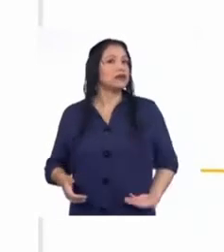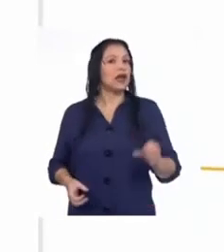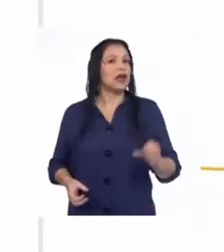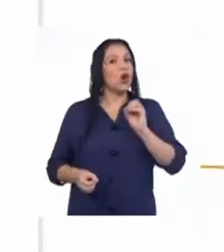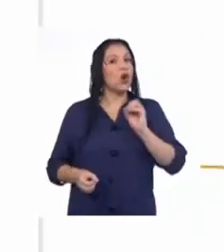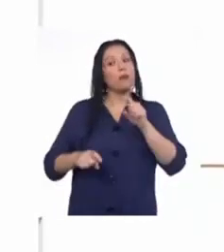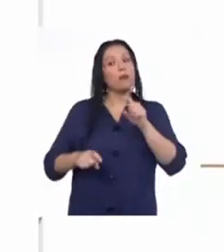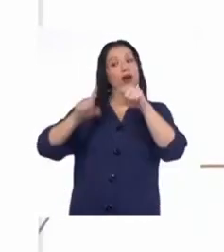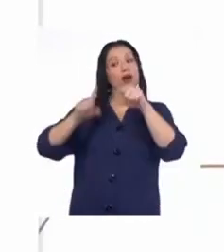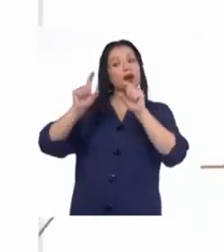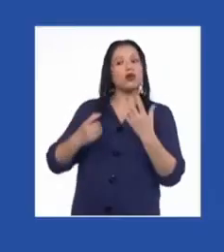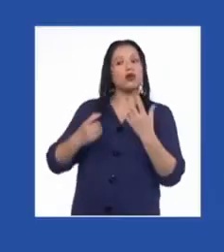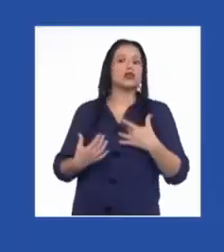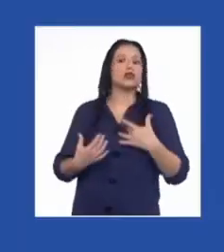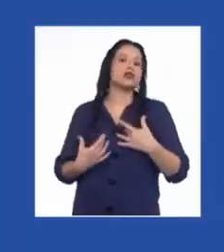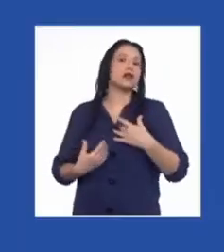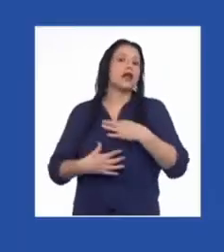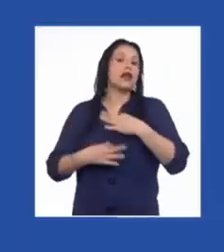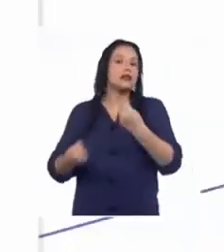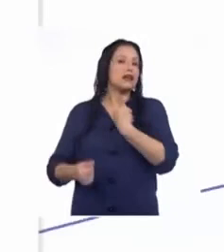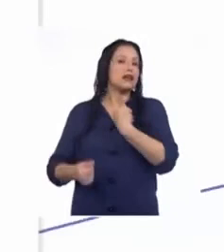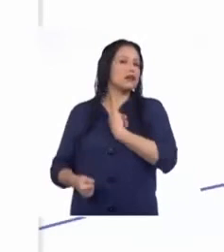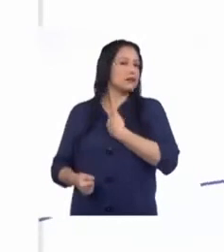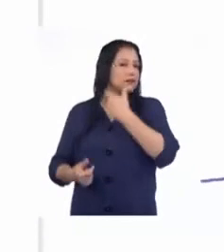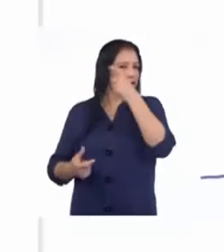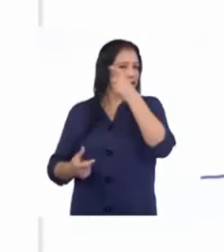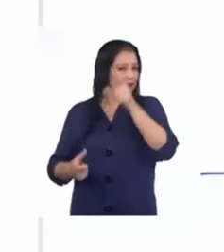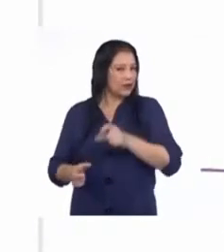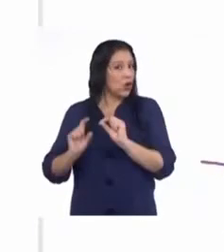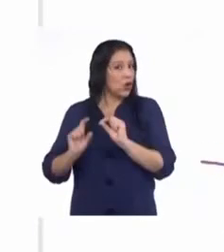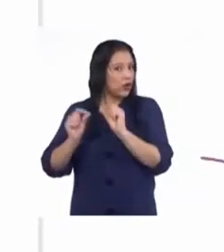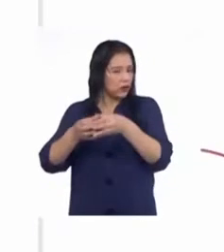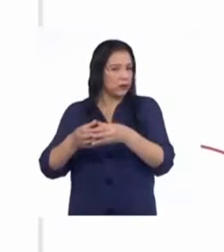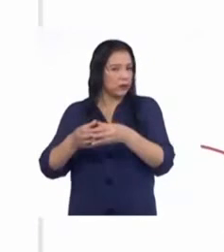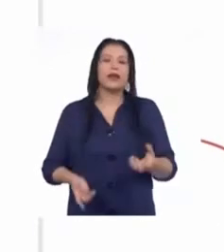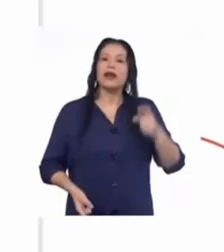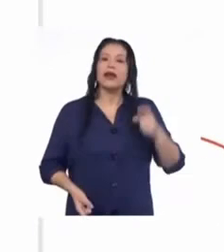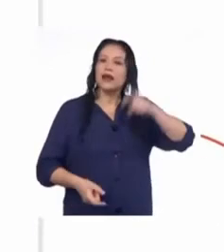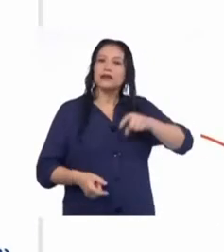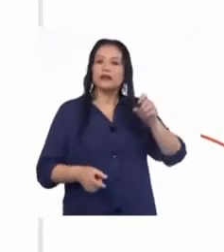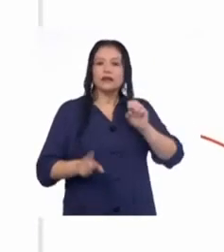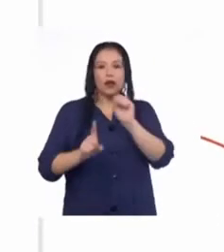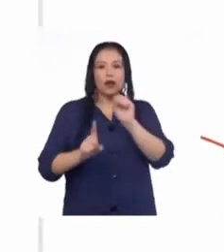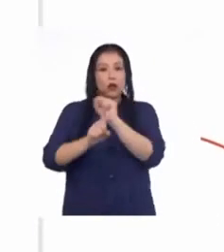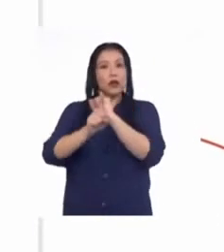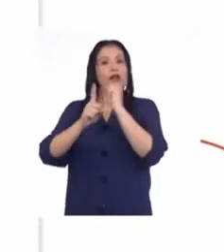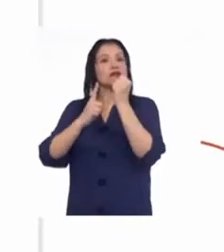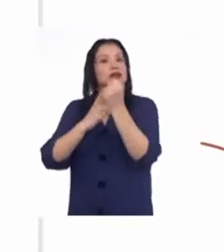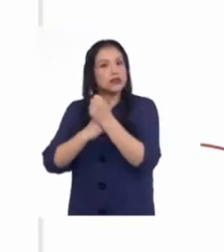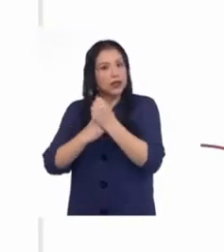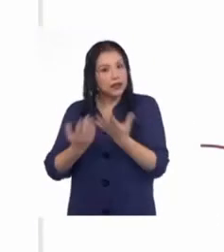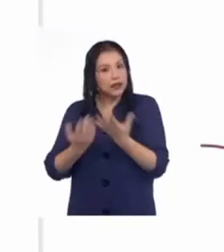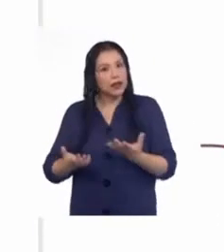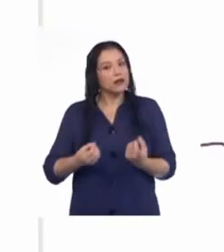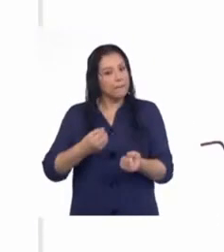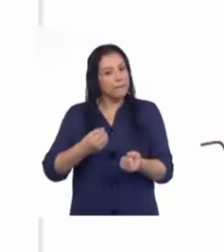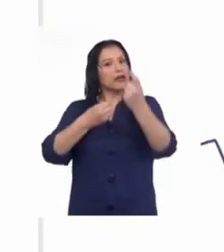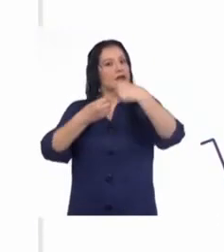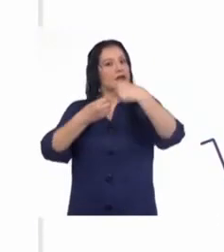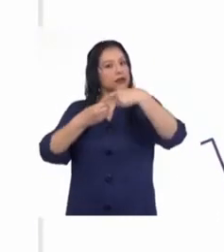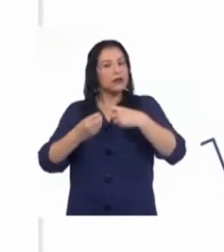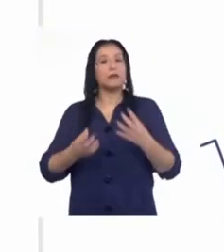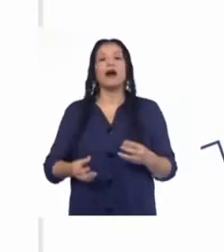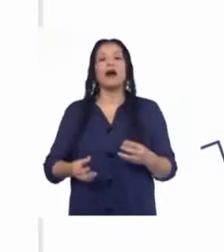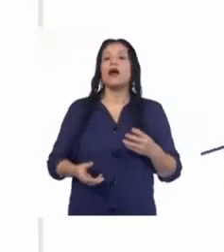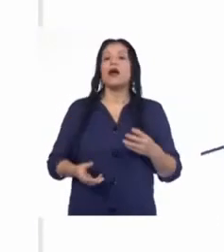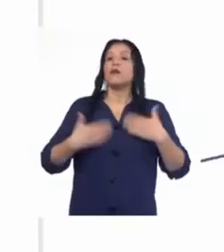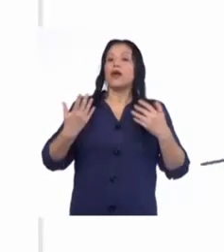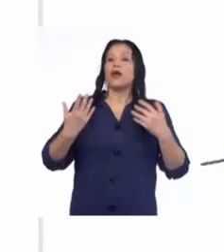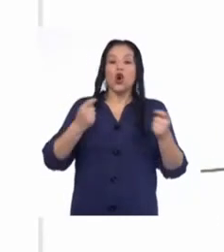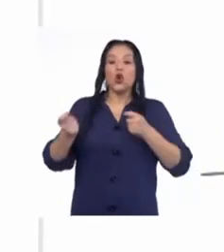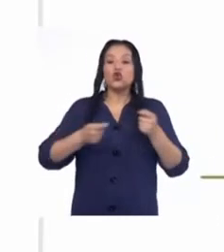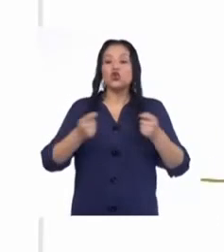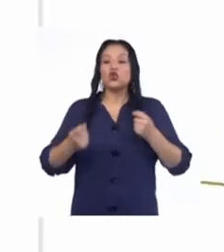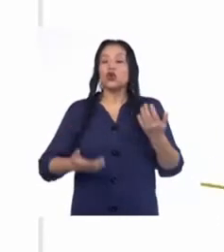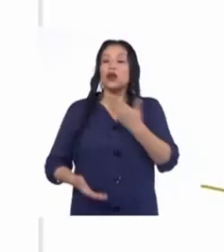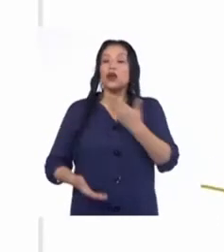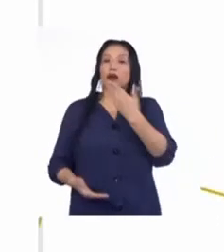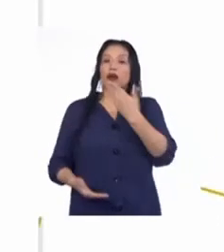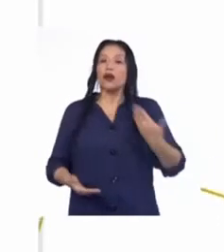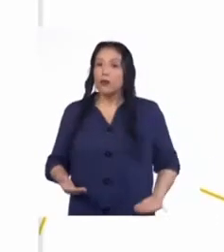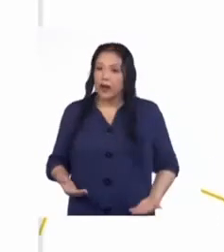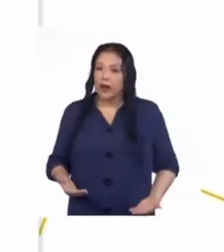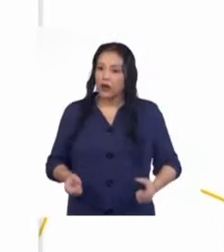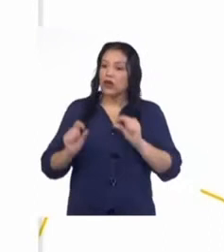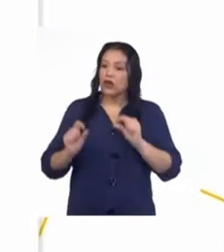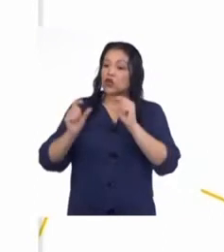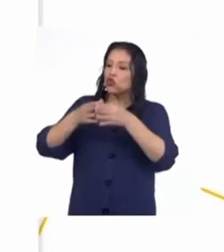por ciertos intereses colectivos. Además, requiere una sociedad civil vibrante, que pueda ejercer un control de gobierno y de los grupos de